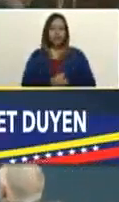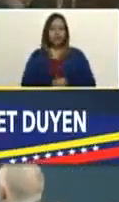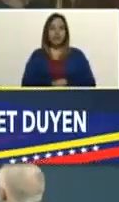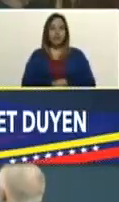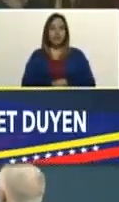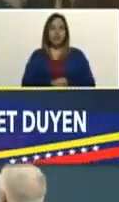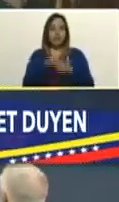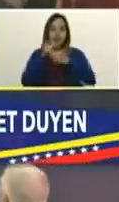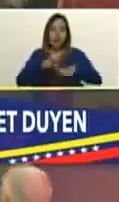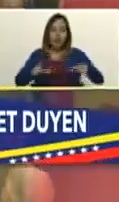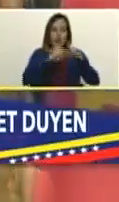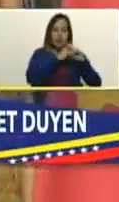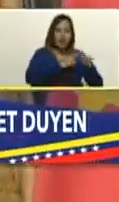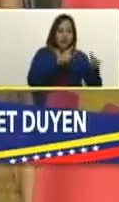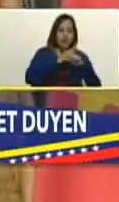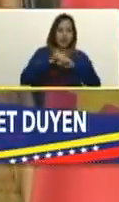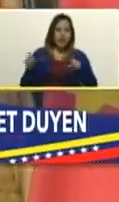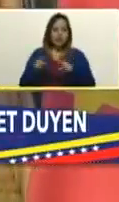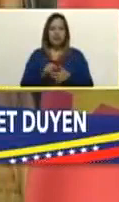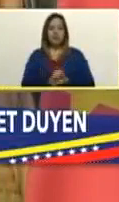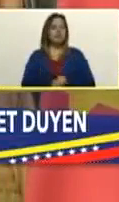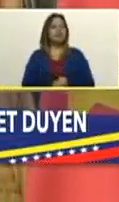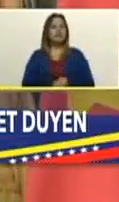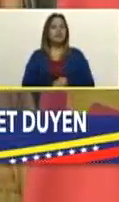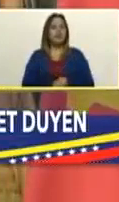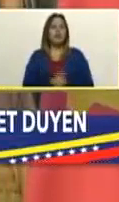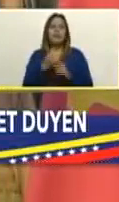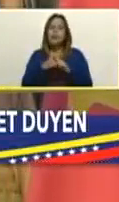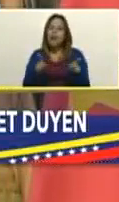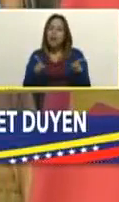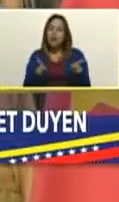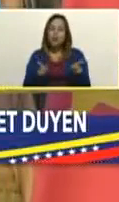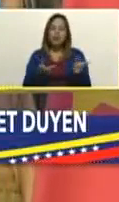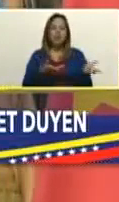Escenarios diferentes, pero